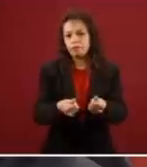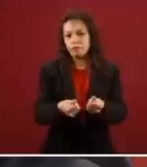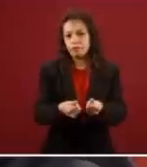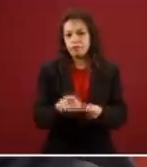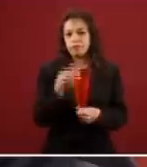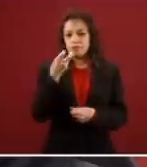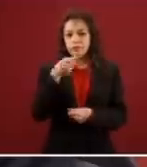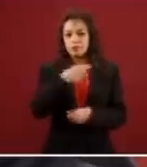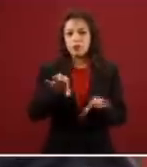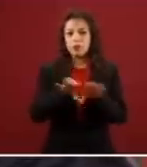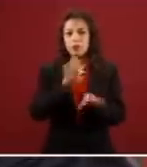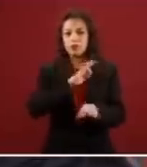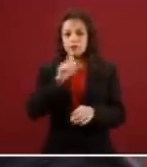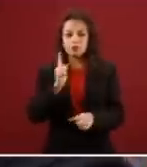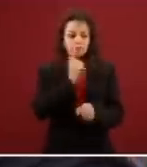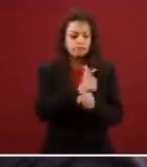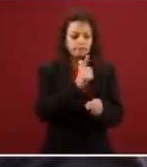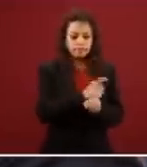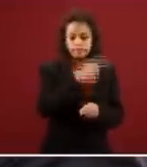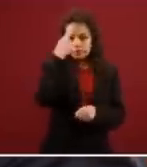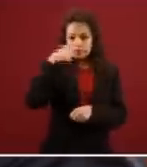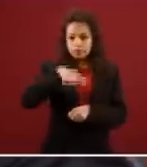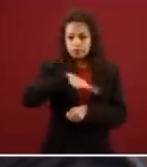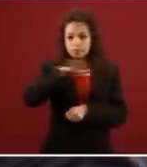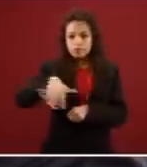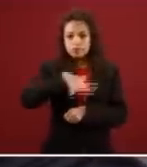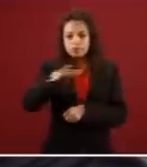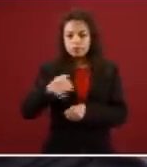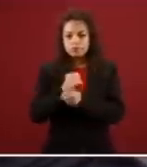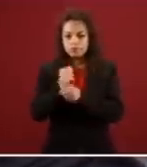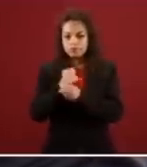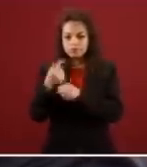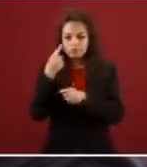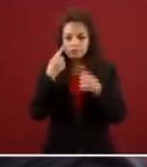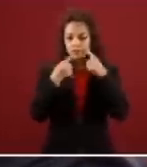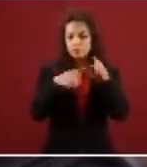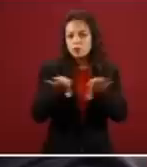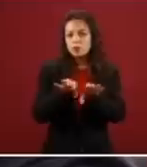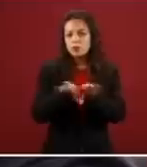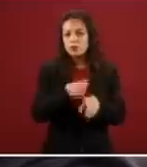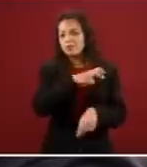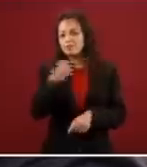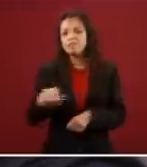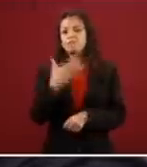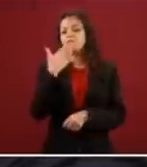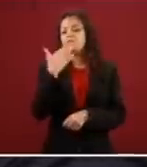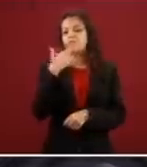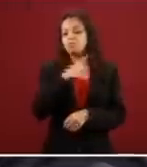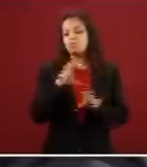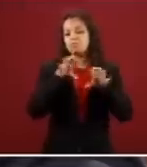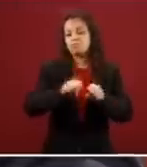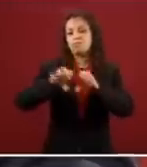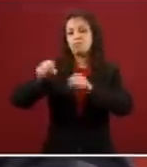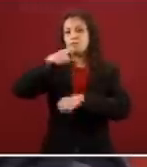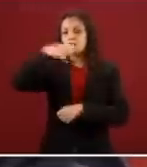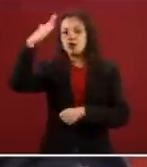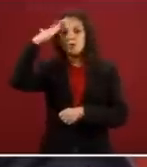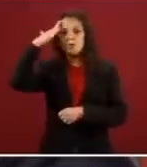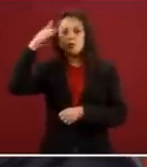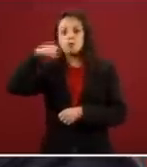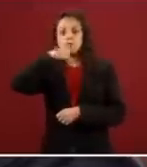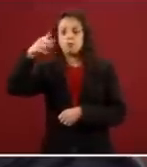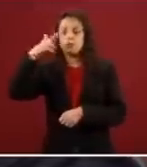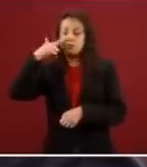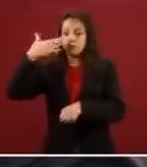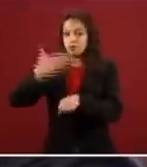poder seguir la huella del dinero para tratar de llegar a las cabezas de estas organizaciones criminales. Entonces, con estas